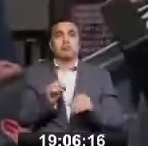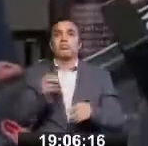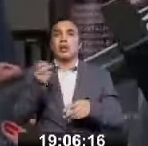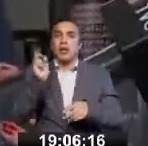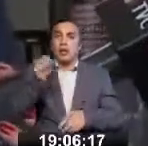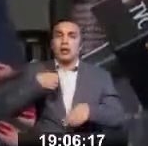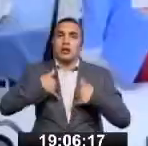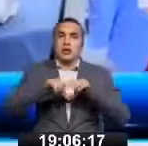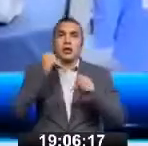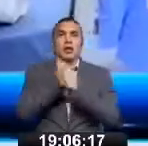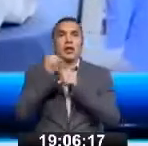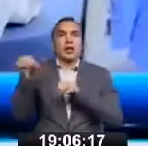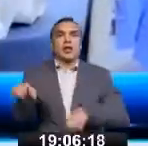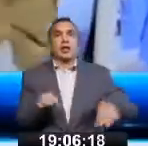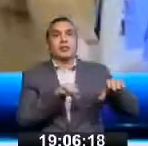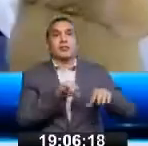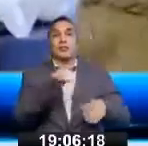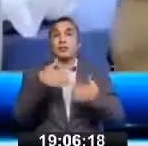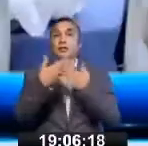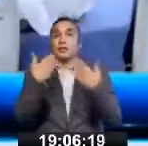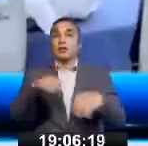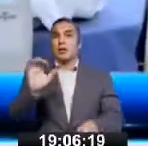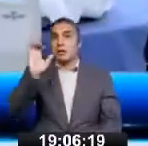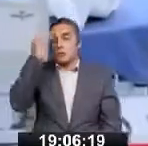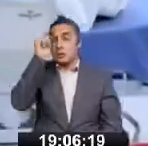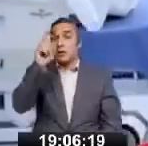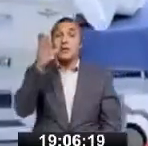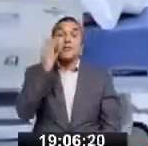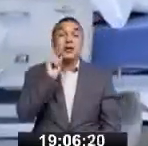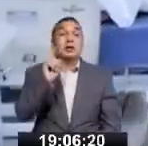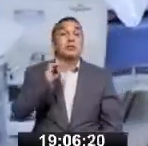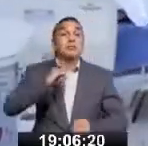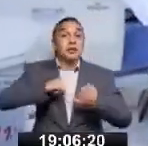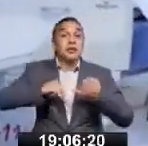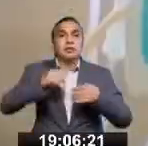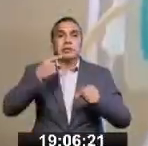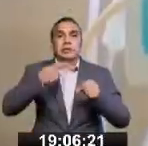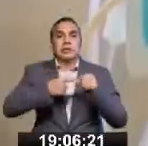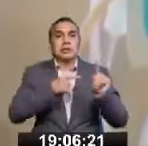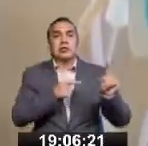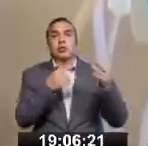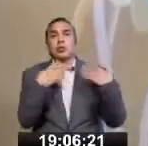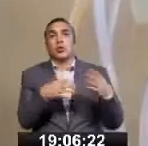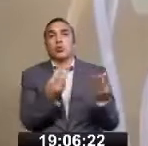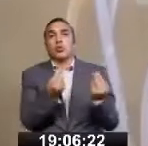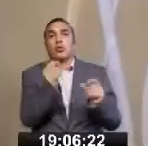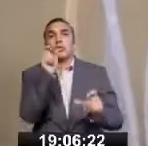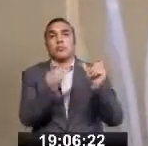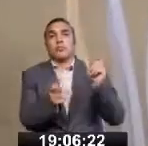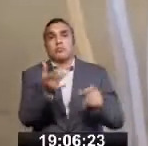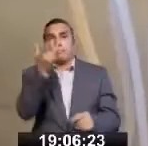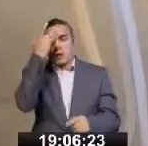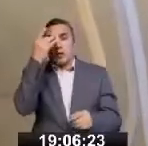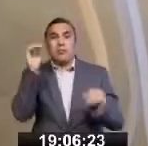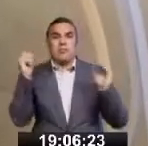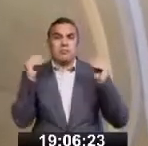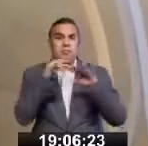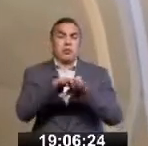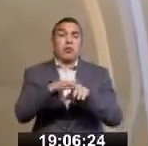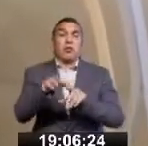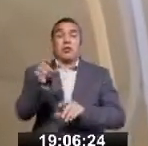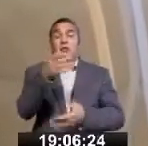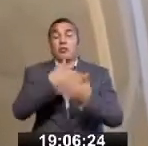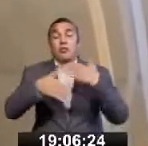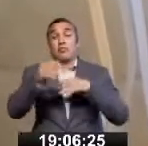reactivando nuestras actividades. Esto preocupa a expertos en epidemiología, ya que Quito registra el mayor número de aglomeraciones y contagios de COVID-19